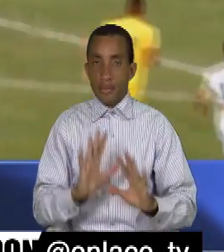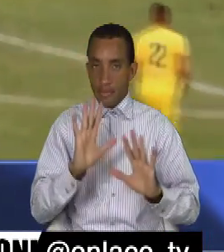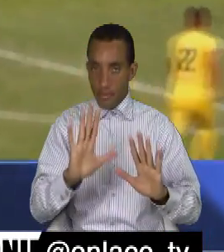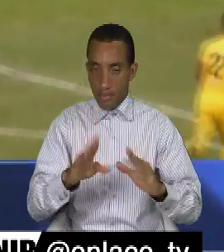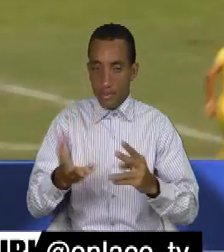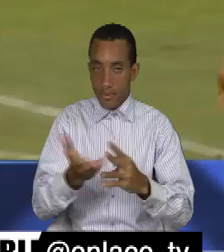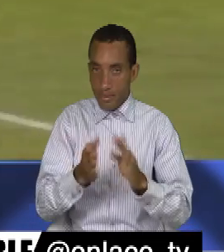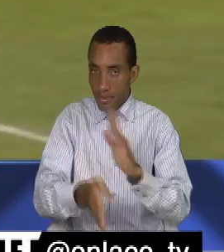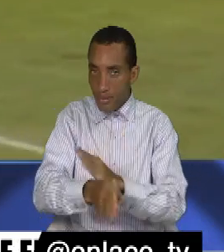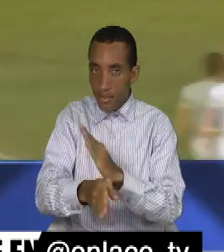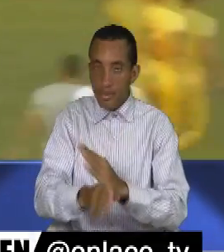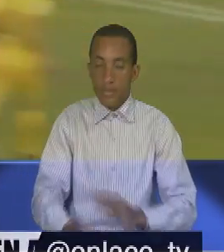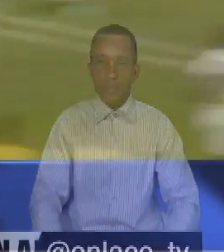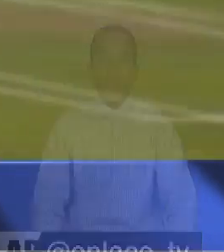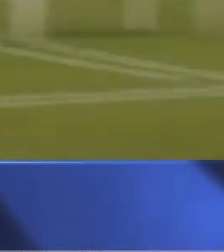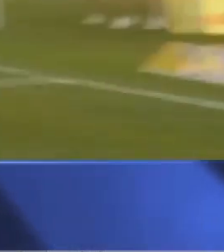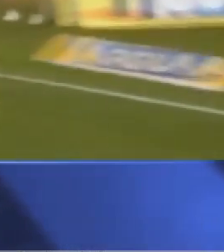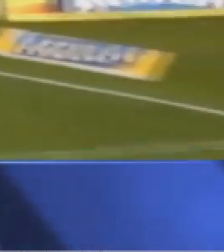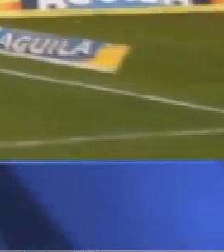Enlace Noticias.